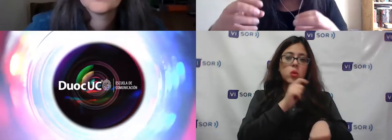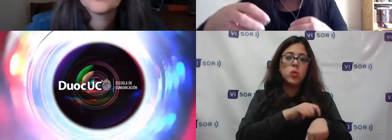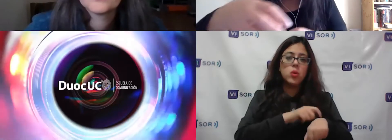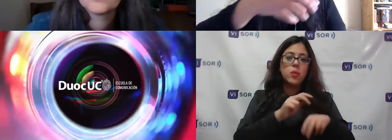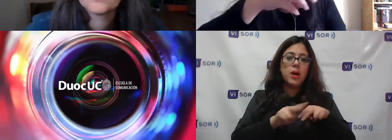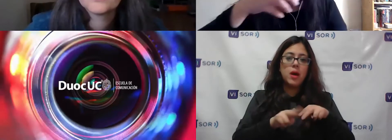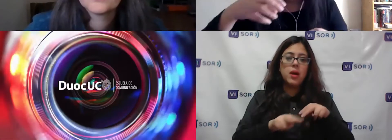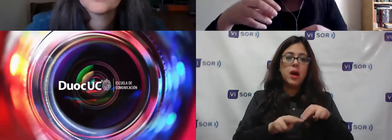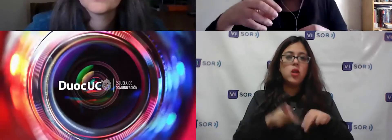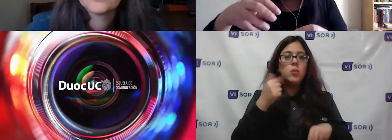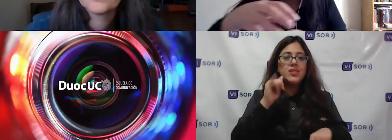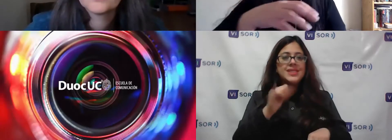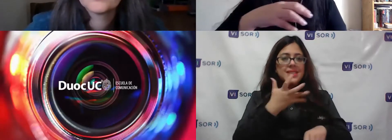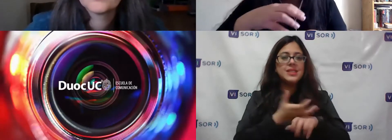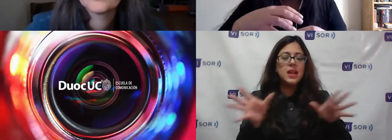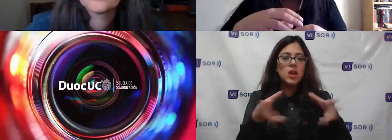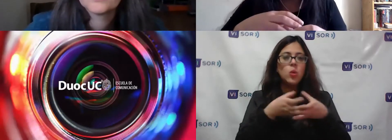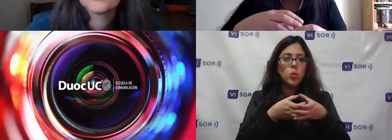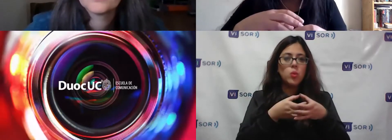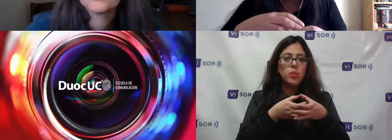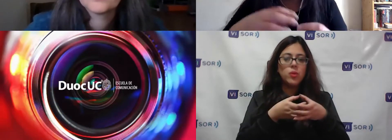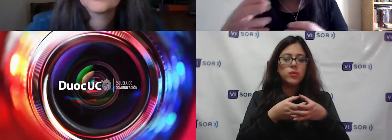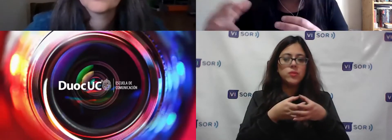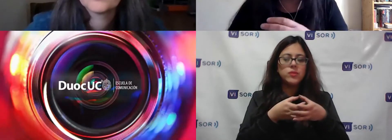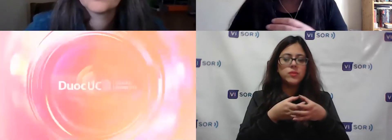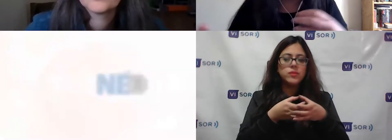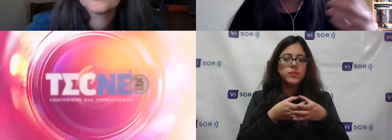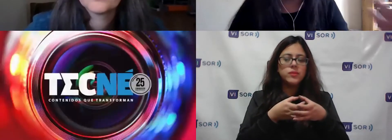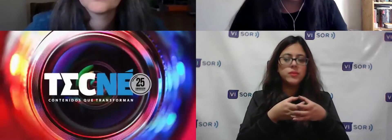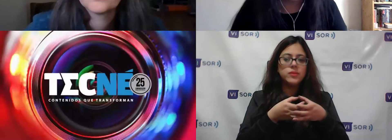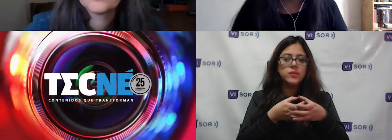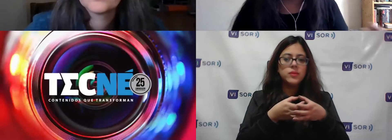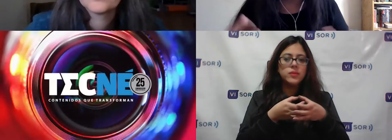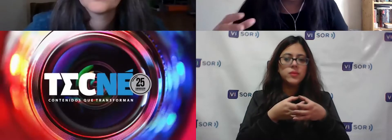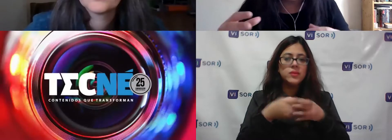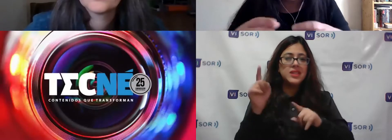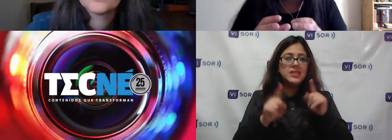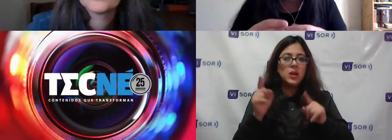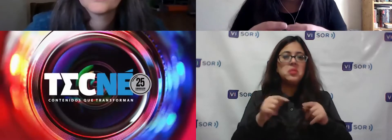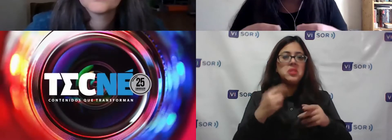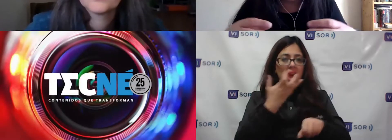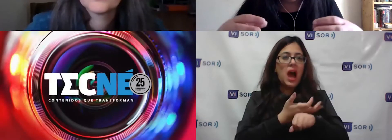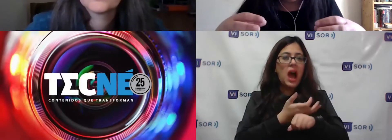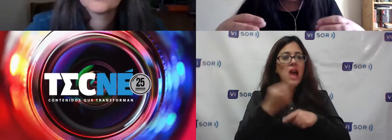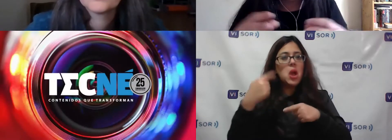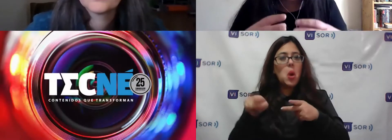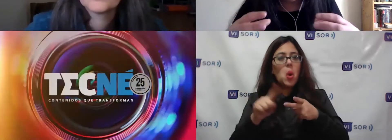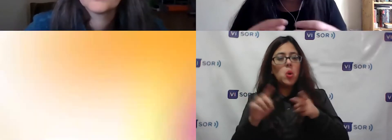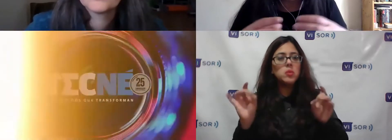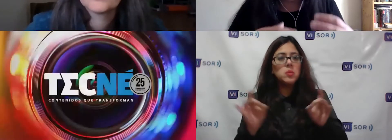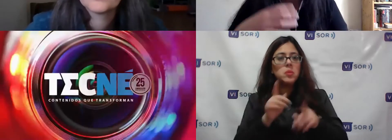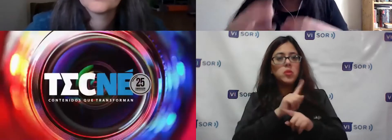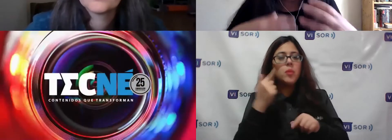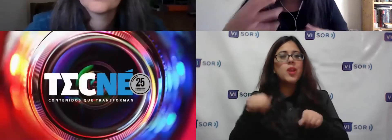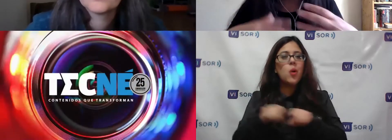si tengo un equipo que se vio formando una que estaban a otro que es no la sabe que de alguna manera me apoyan mucho